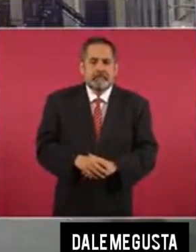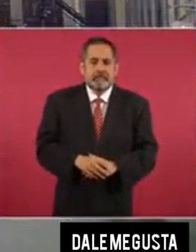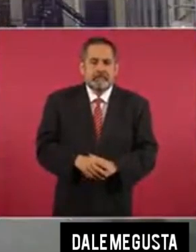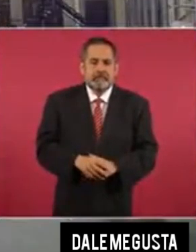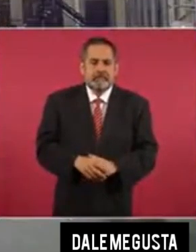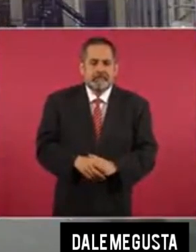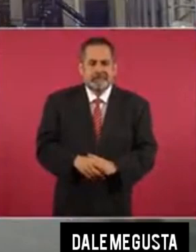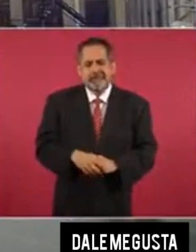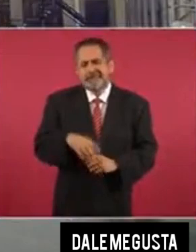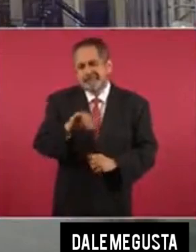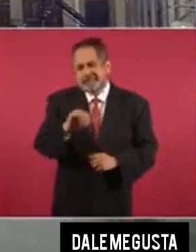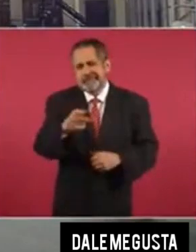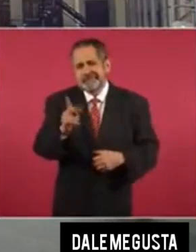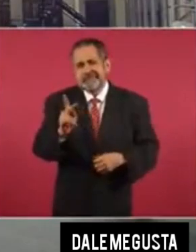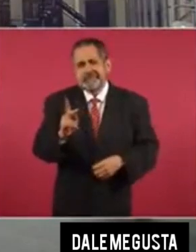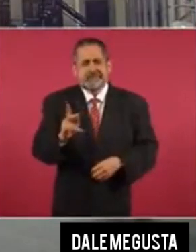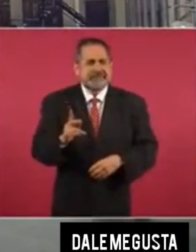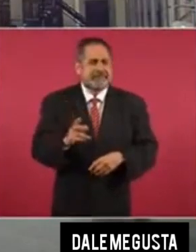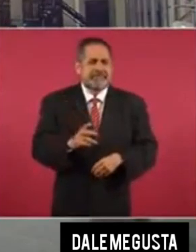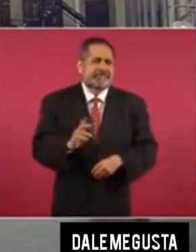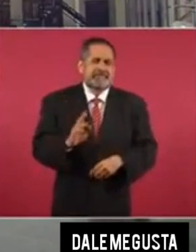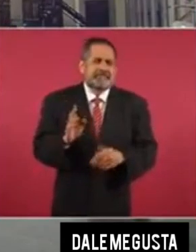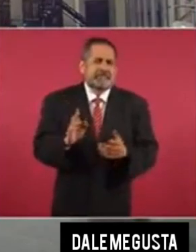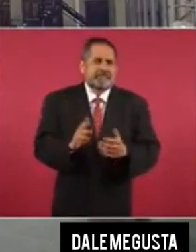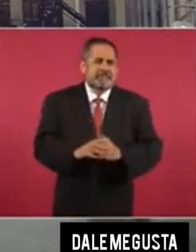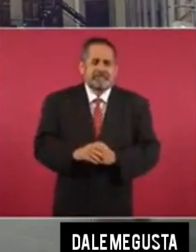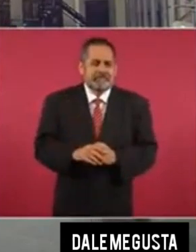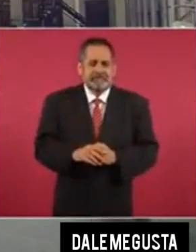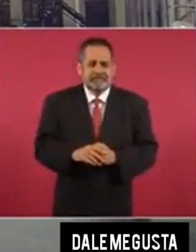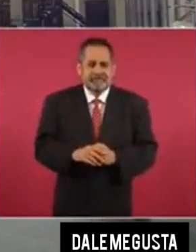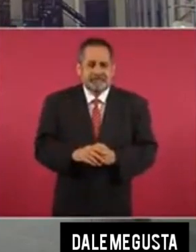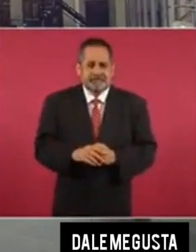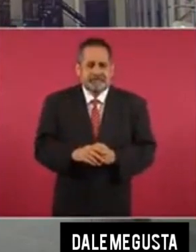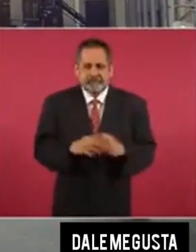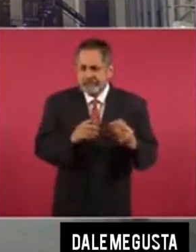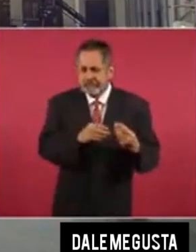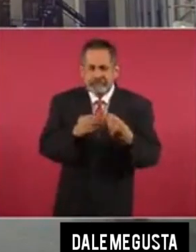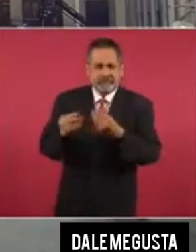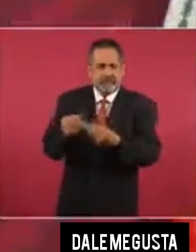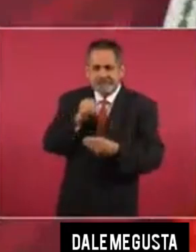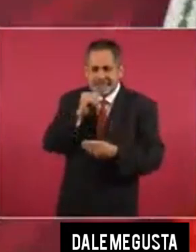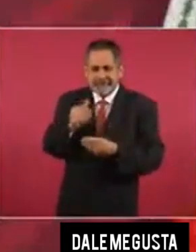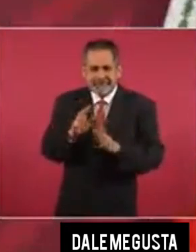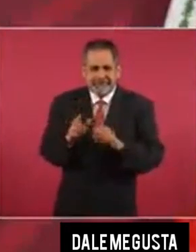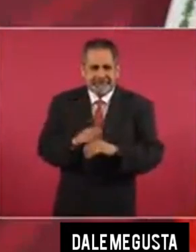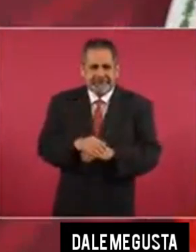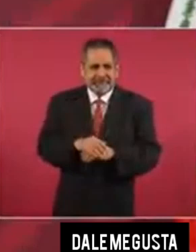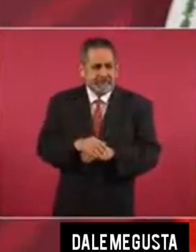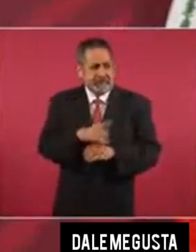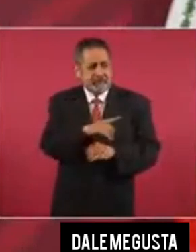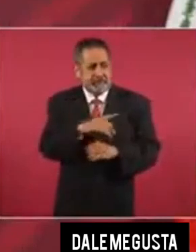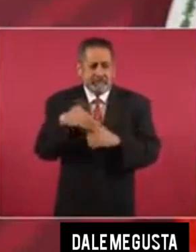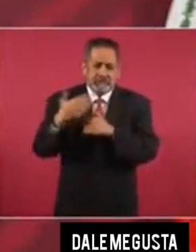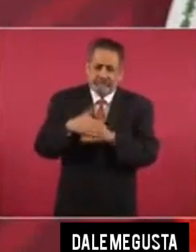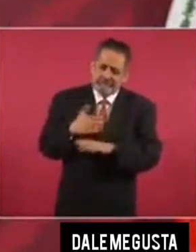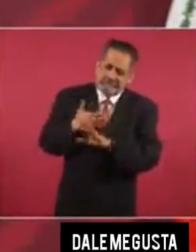Sí, pero no, y van a recibir más golpes